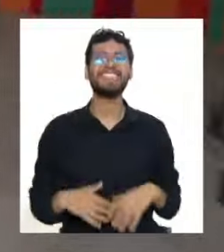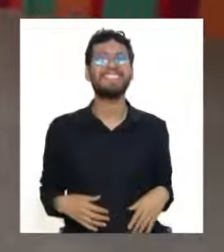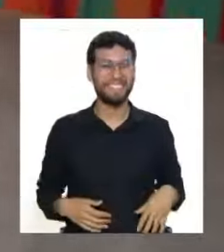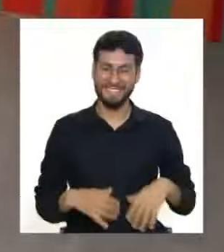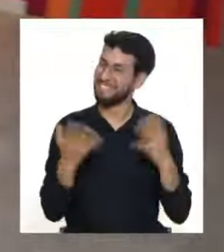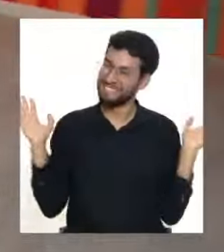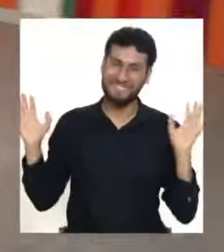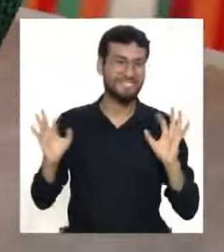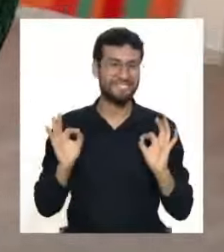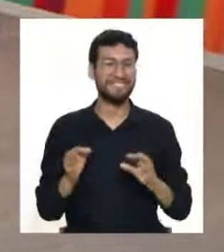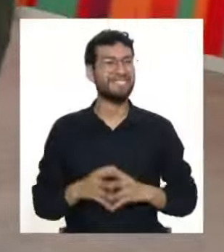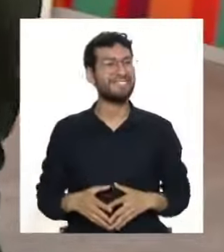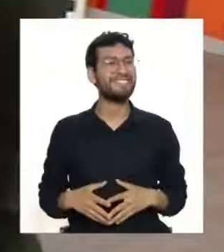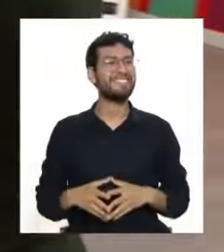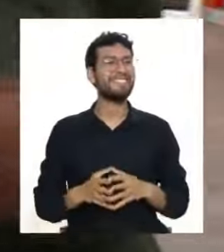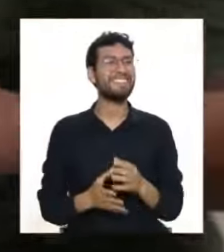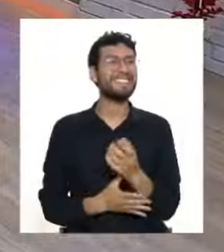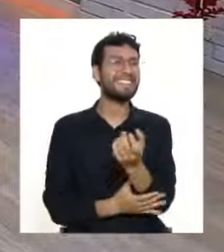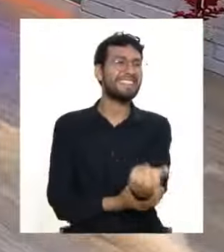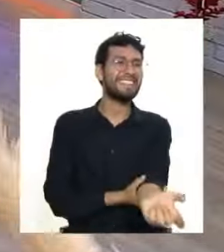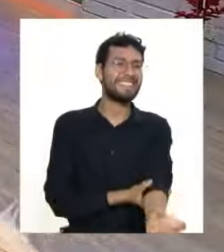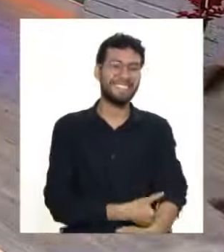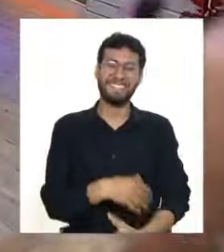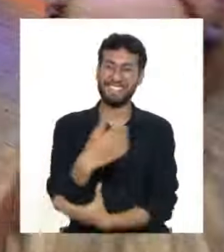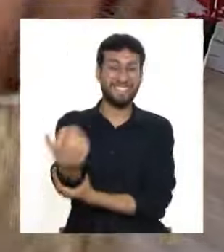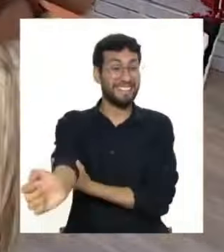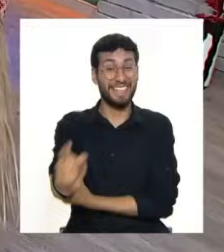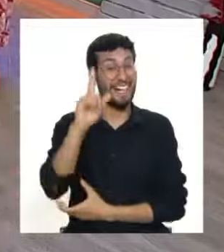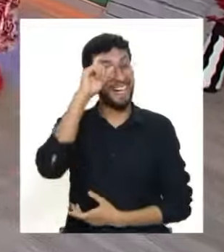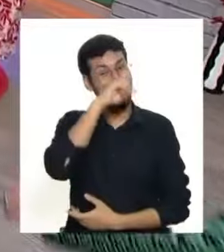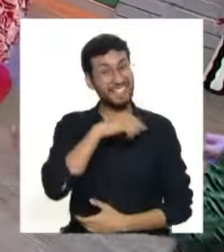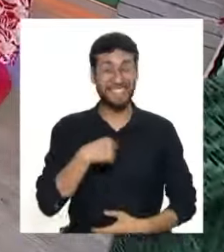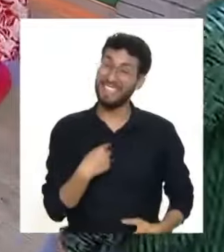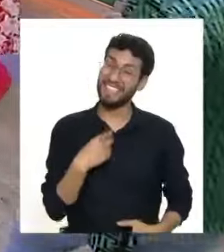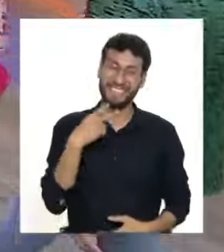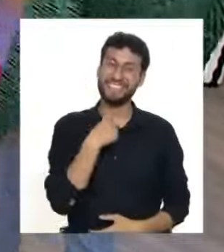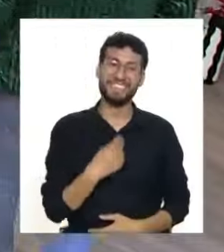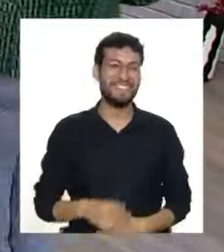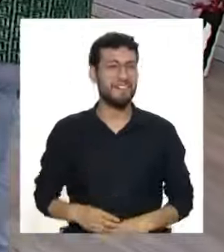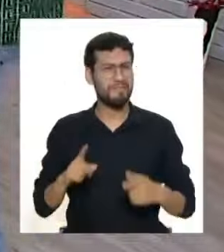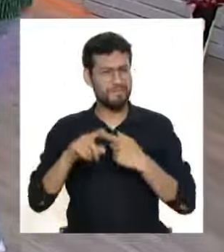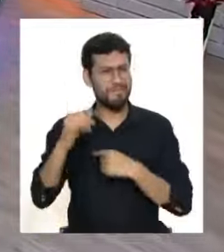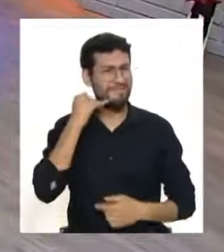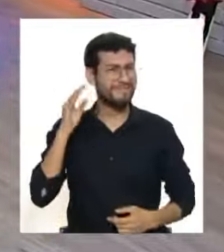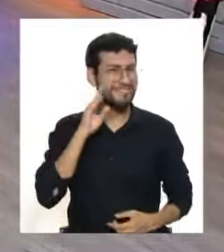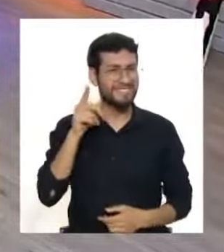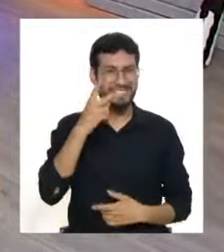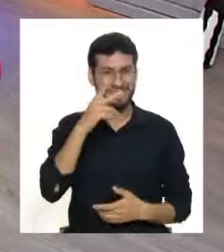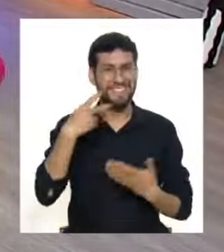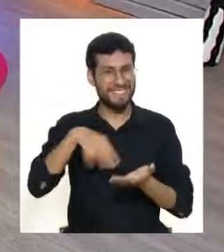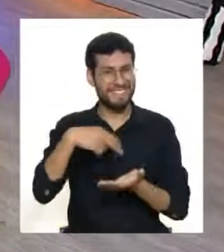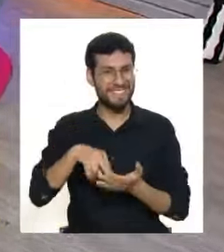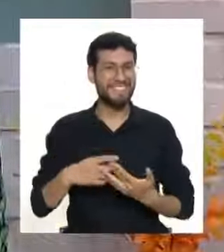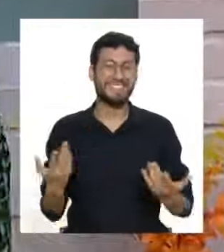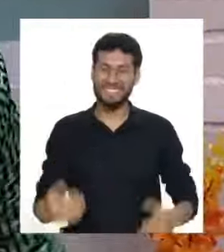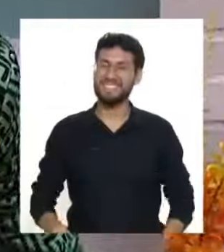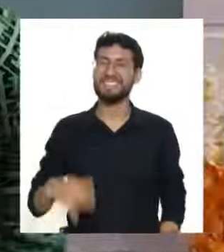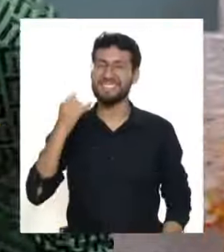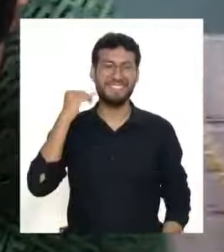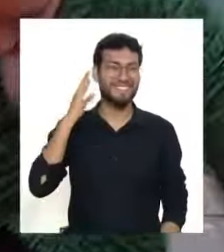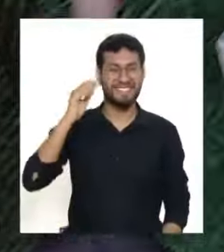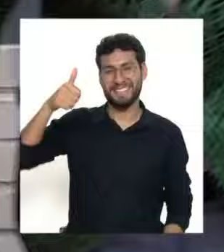Ya estamos, papi. Muy bien. Me la complicó, ¿eh? Me la complicó. Pero a nuestro amigo Josué también lo vemos bailando, ¿eh?